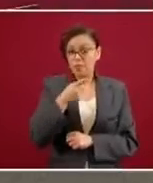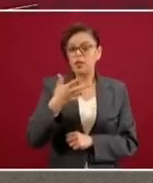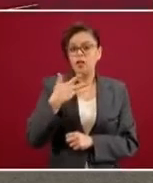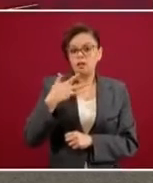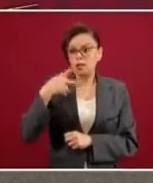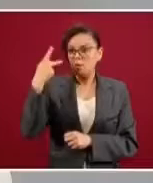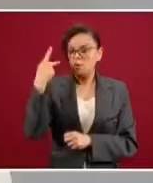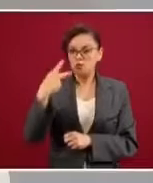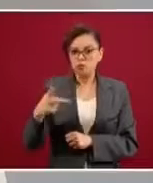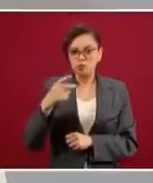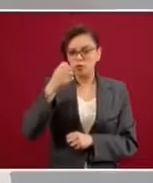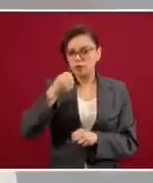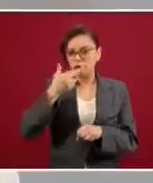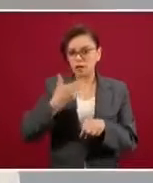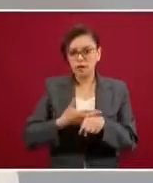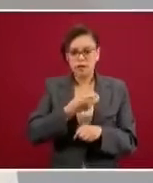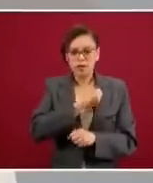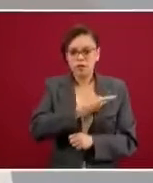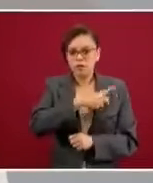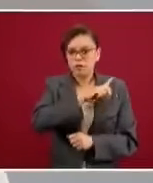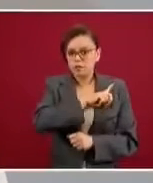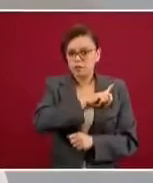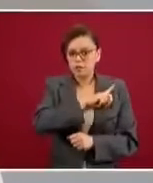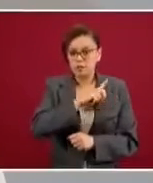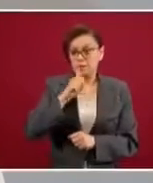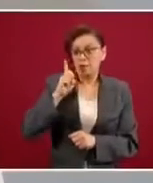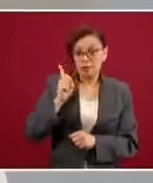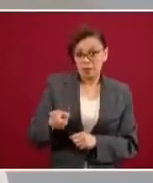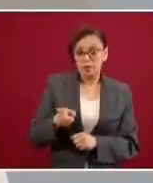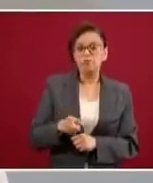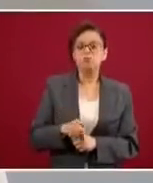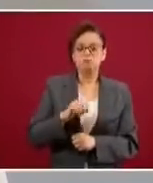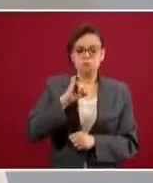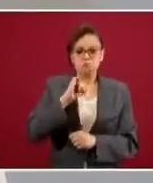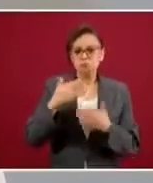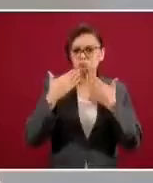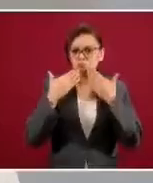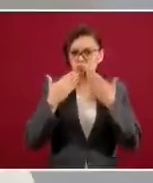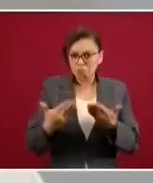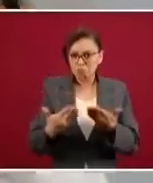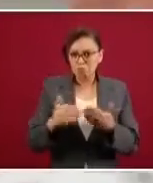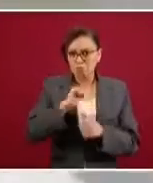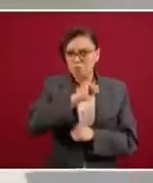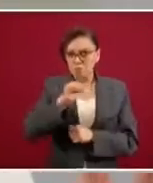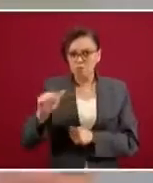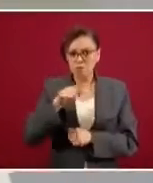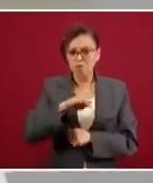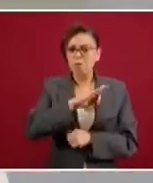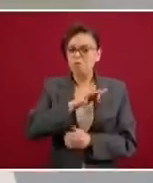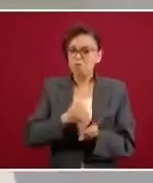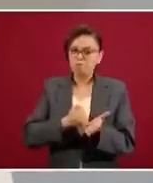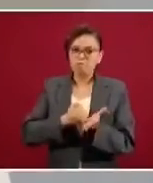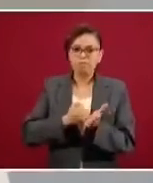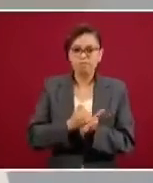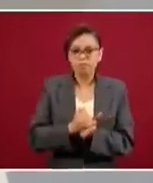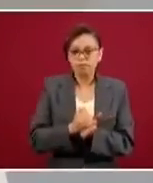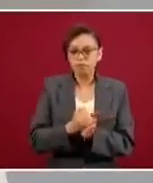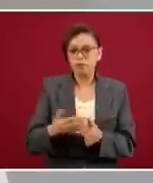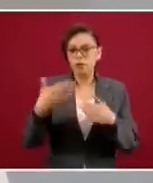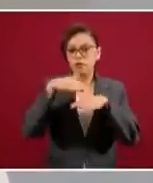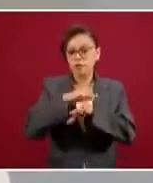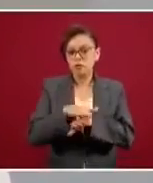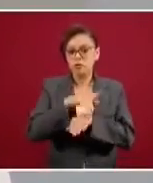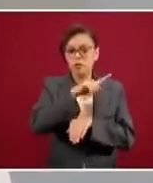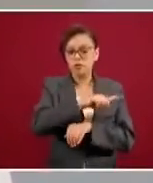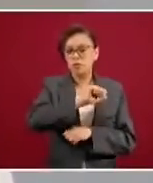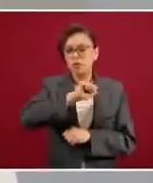Salud. Y esa Secretaría de Salud puede tomar decisiones técnicas en el marco de las disposiciones generales de la Secretaría